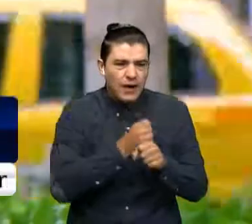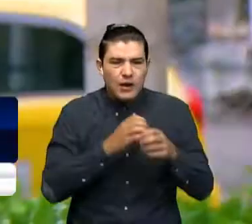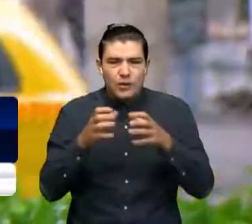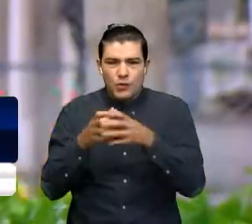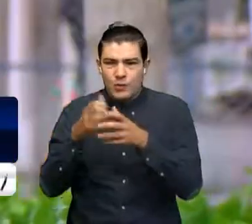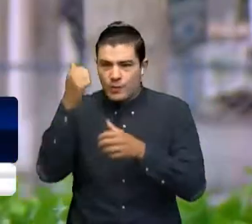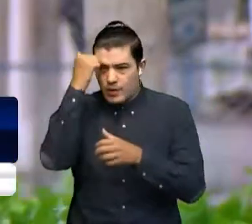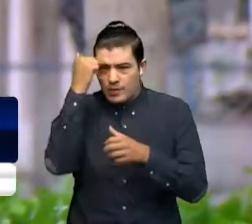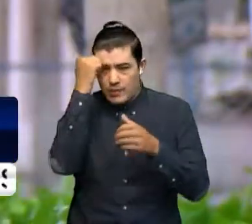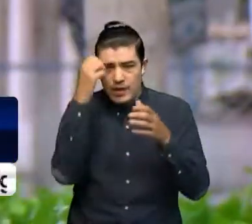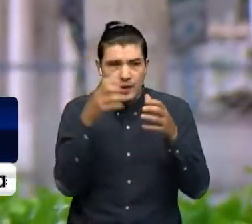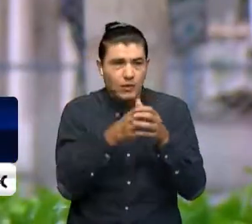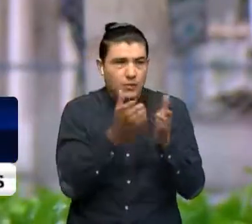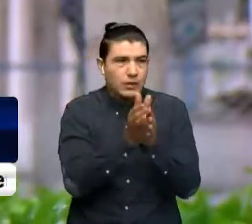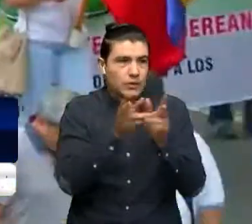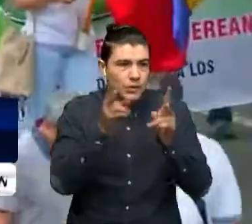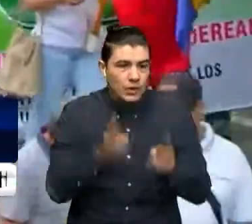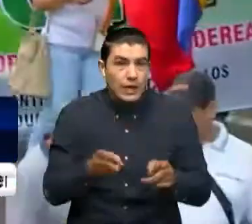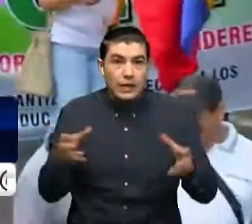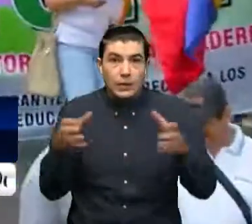Santander, estudiantes y también el SENA.